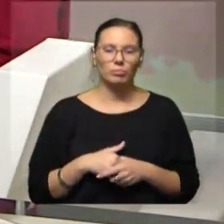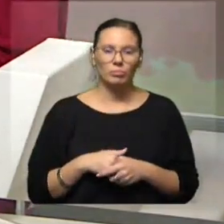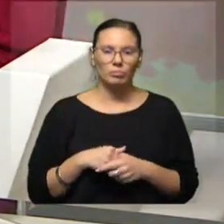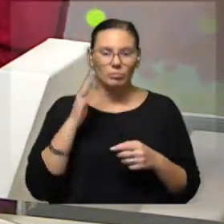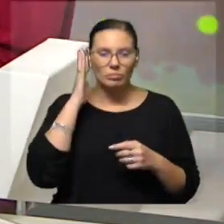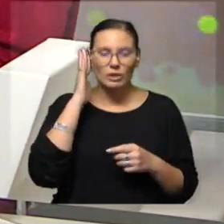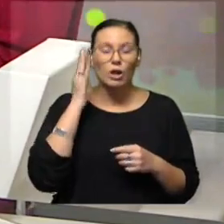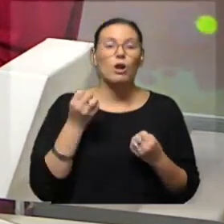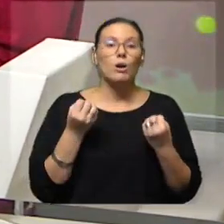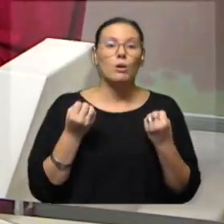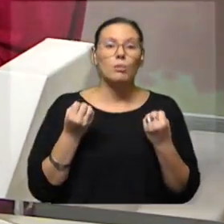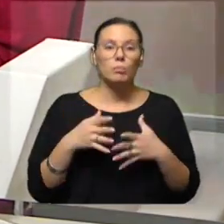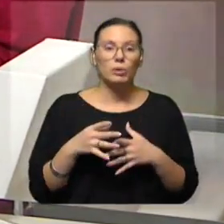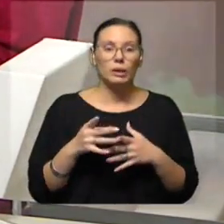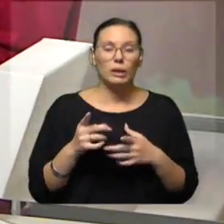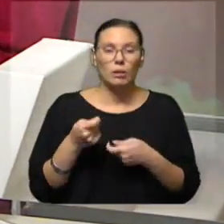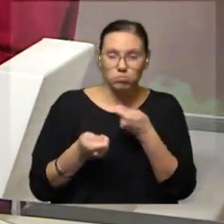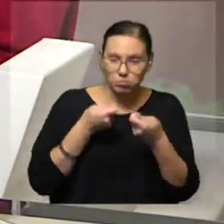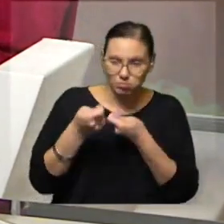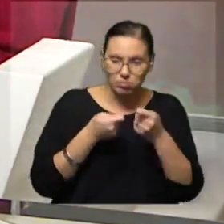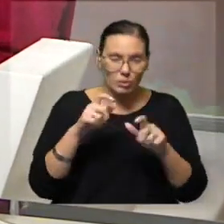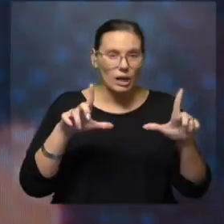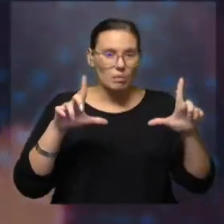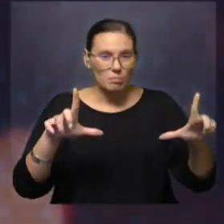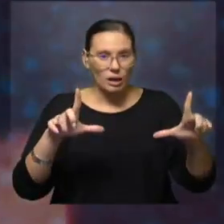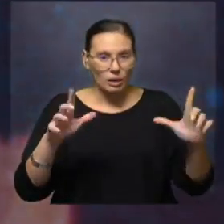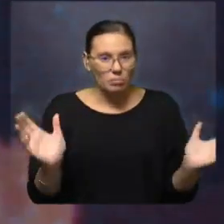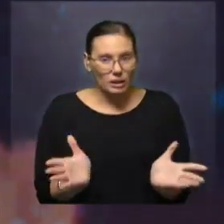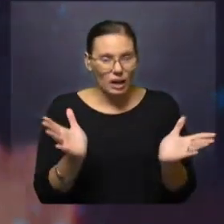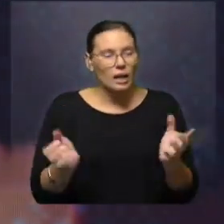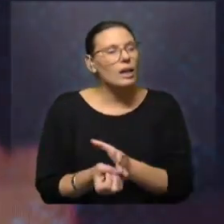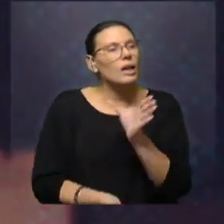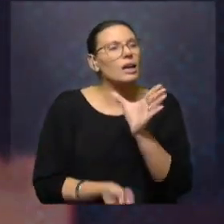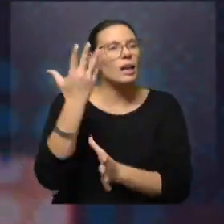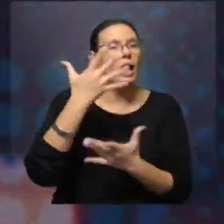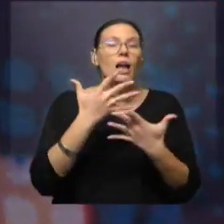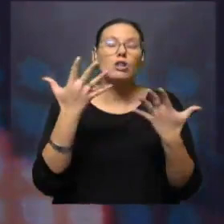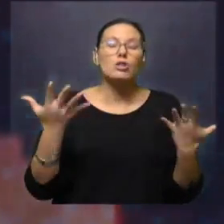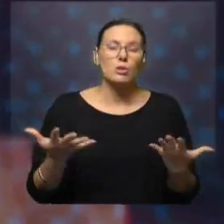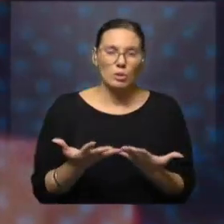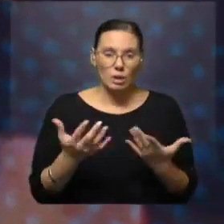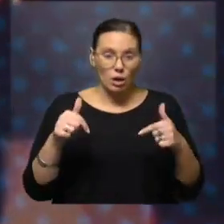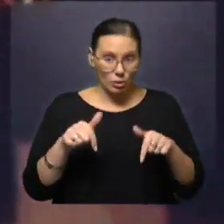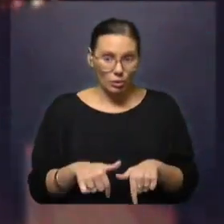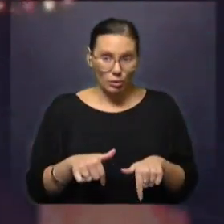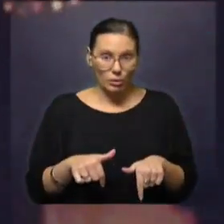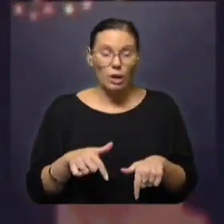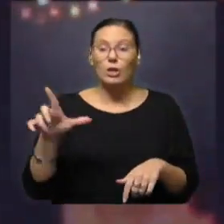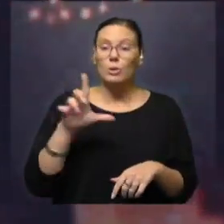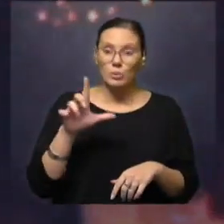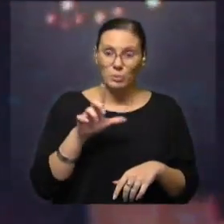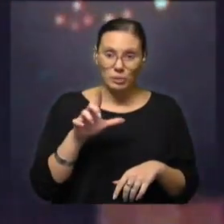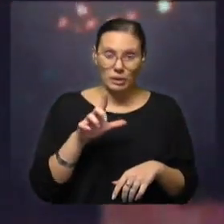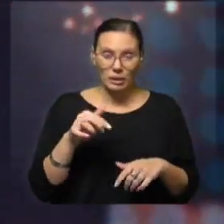no, porque de alguna manera intervino una imagen para animarla y para crear algo nuevo. Y hoy, por ser lunes,